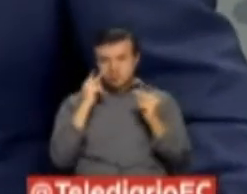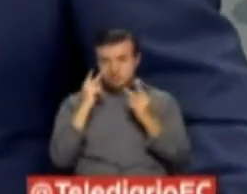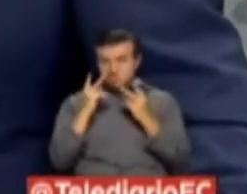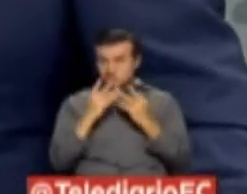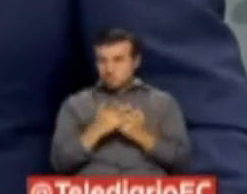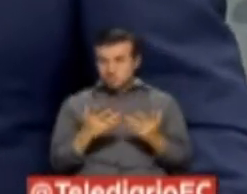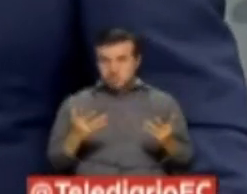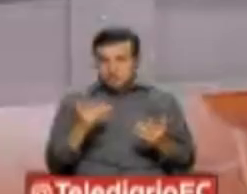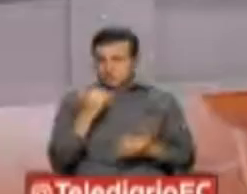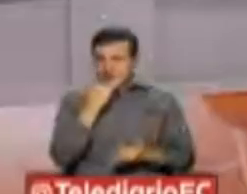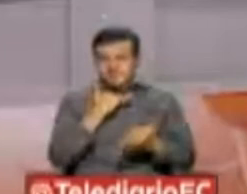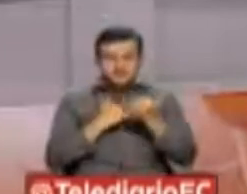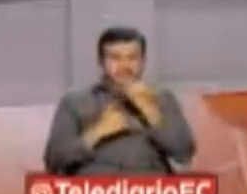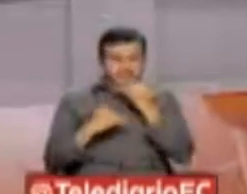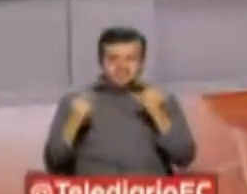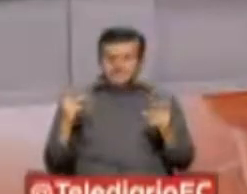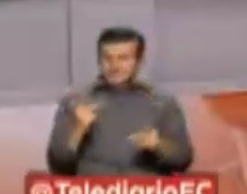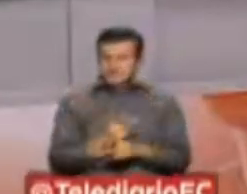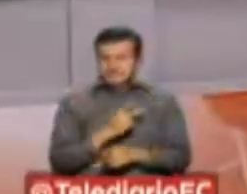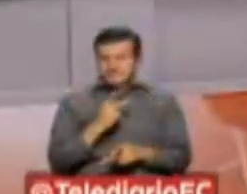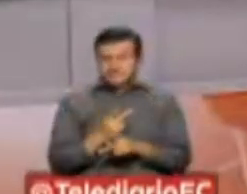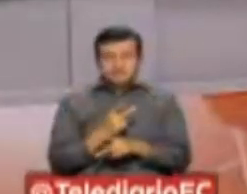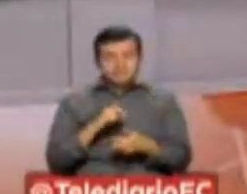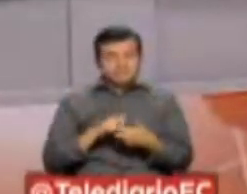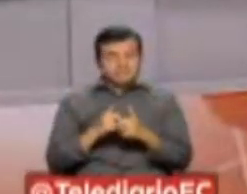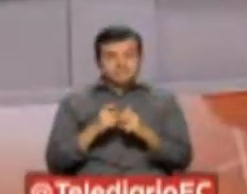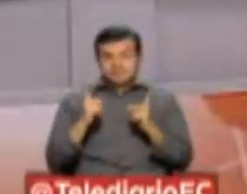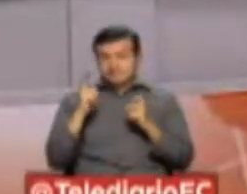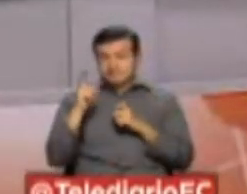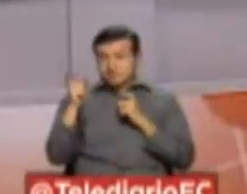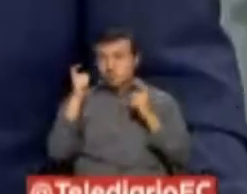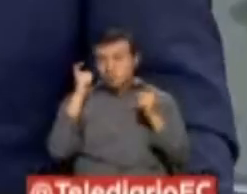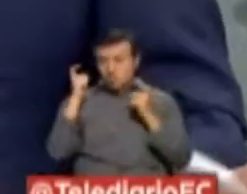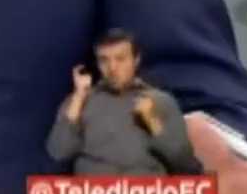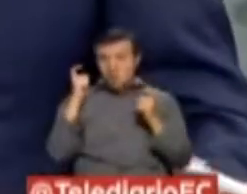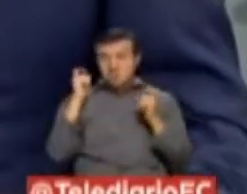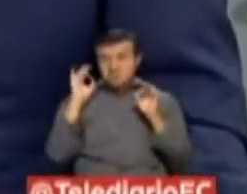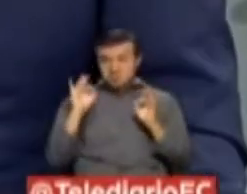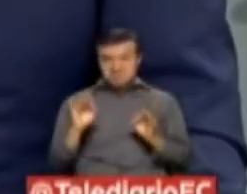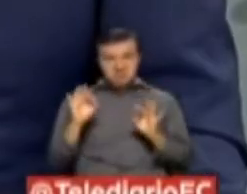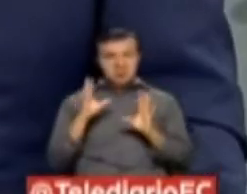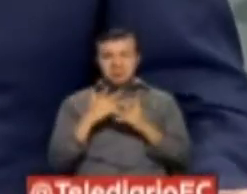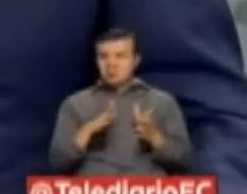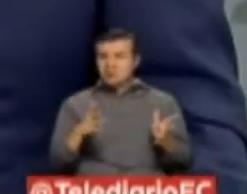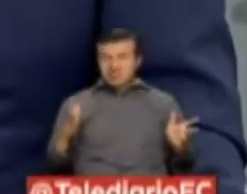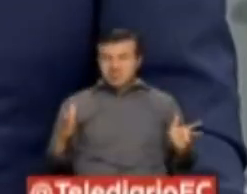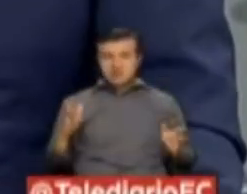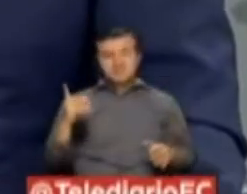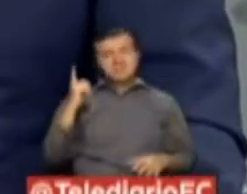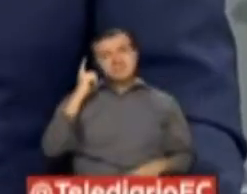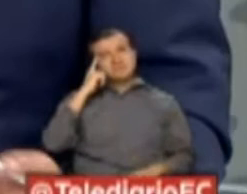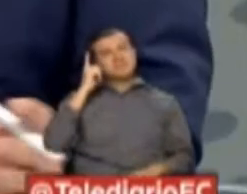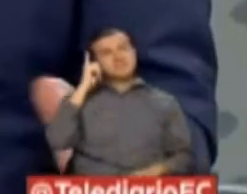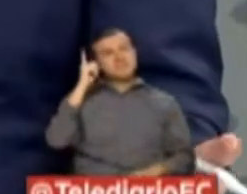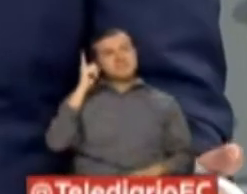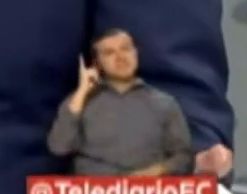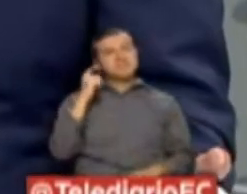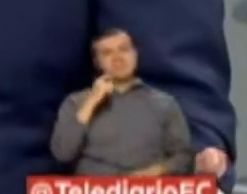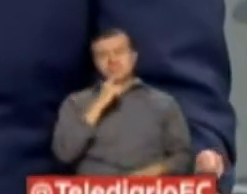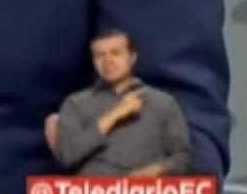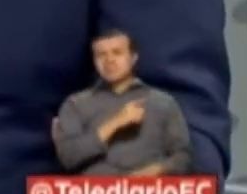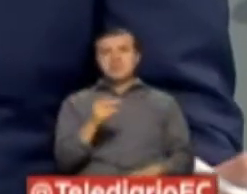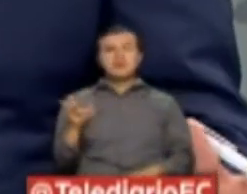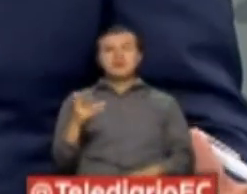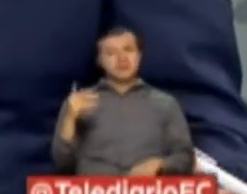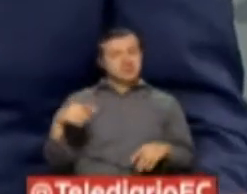suerte de debilidad permanente de los controles pero cabe pensar y cabe suponer que esto ocurre